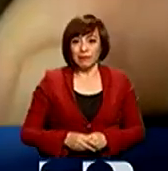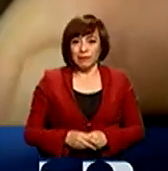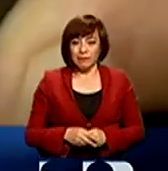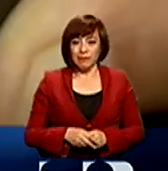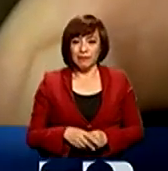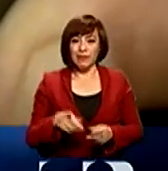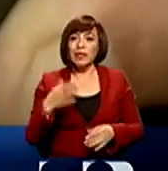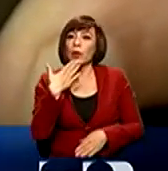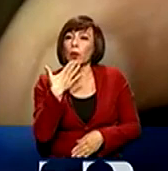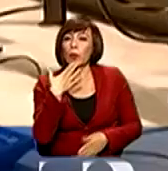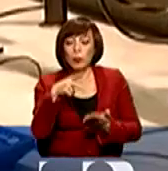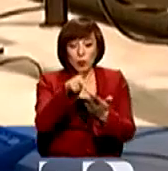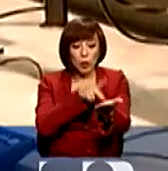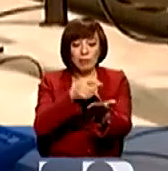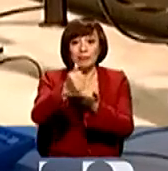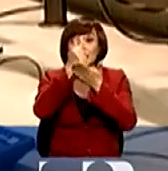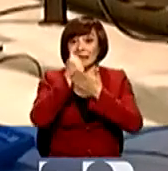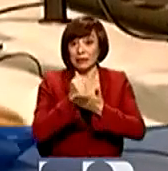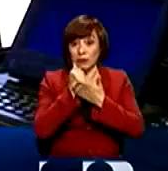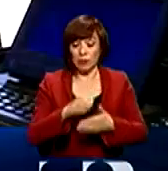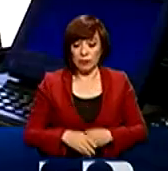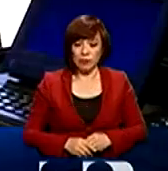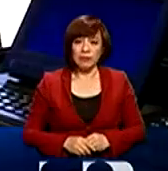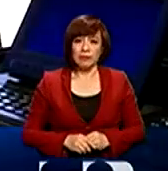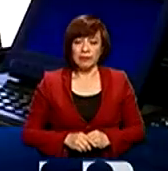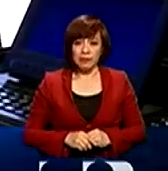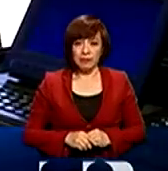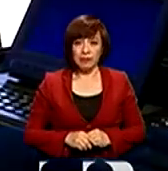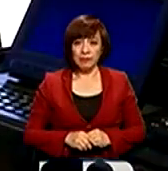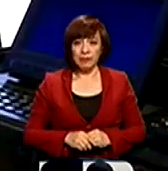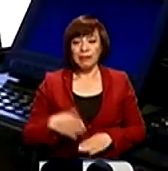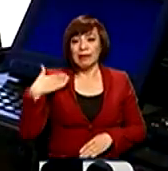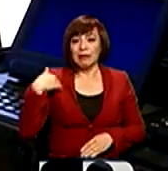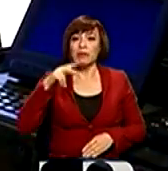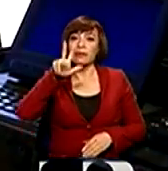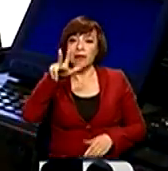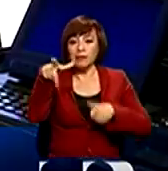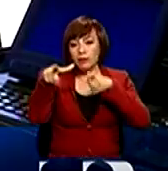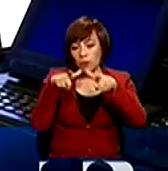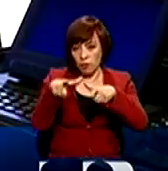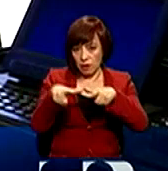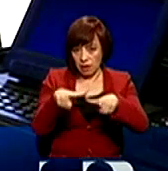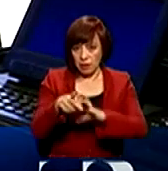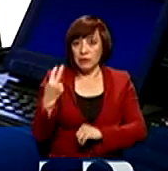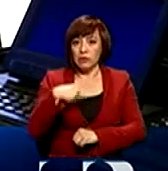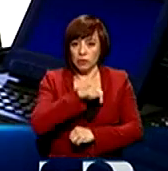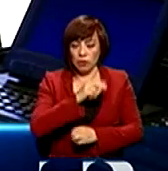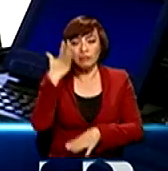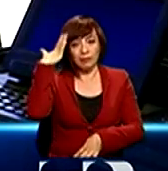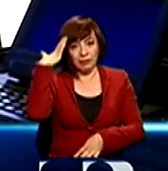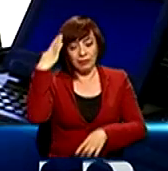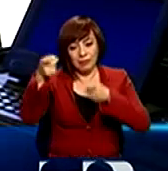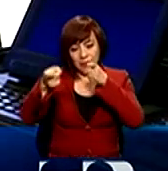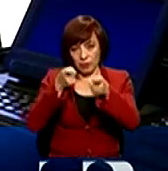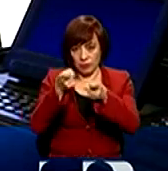la operación integral del sistema de monitoreo. Tenemos tres lugares de monitoreo, centro de monitoreo que está compartiendo